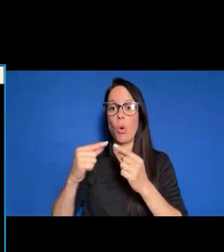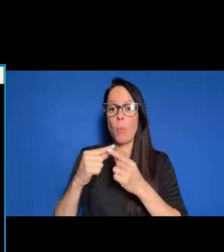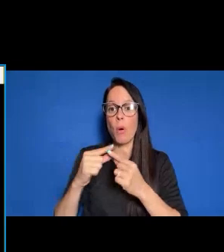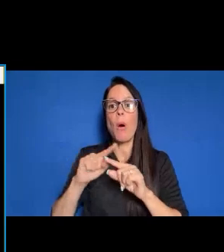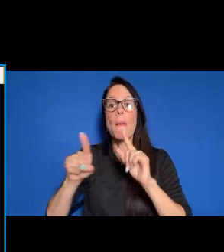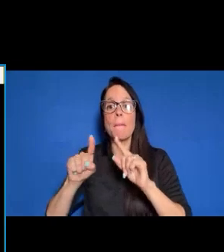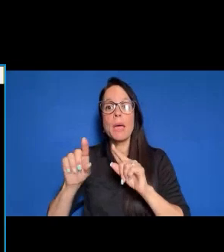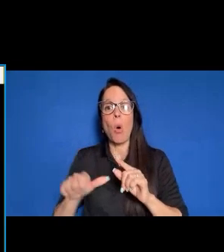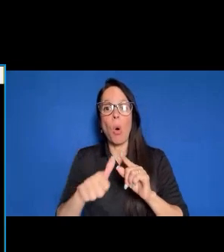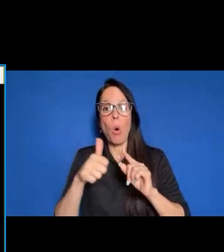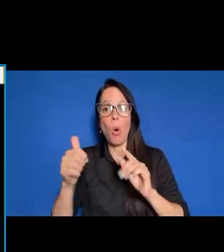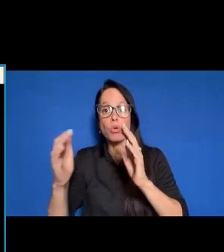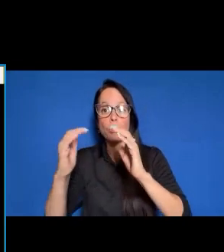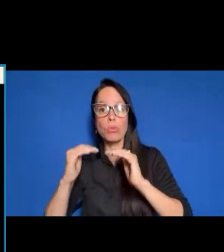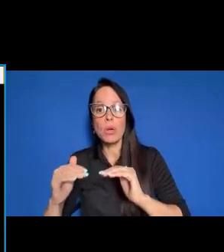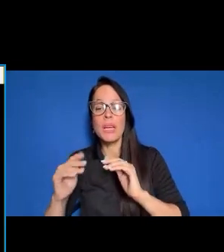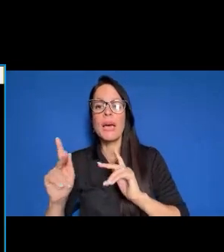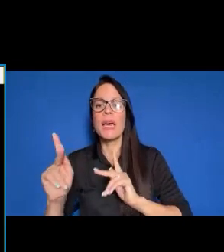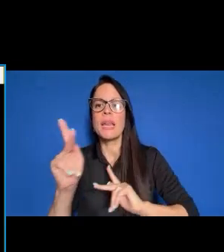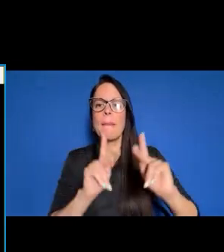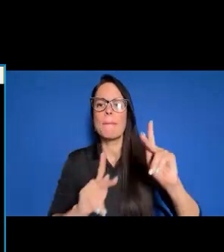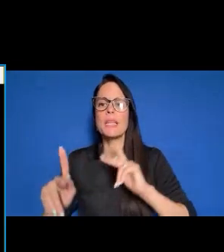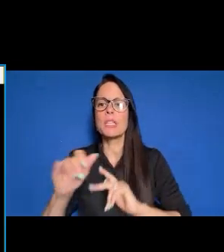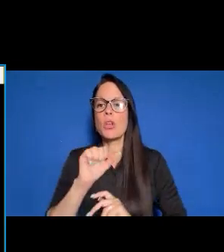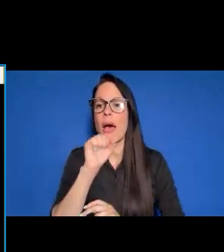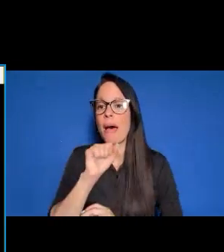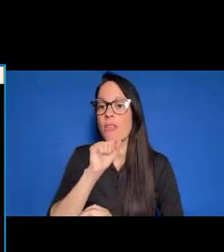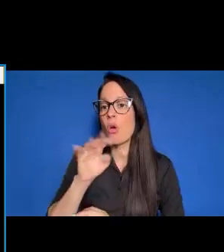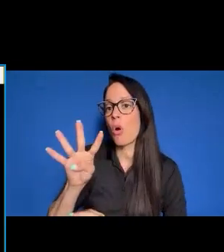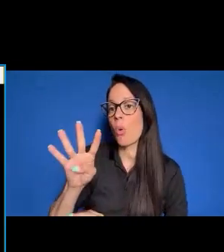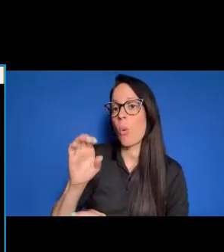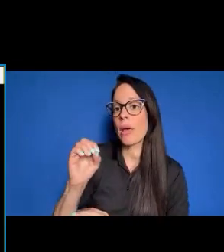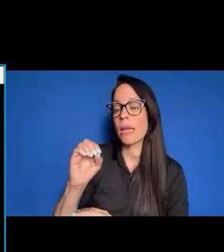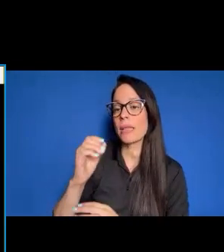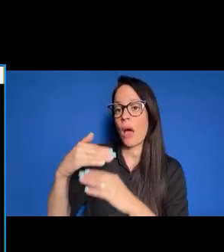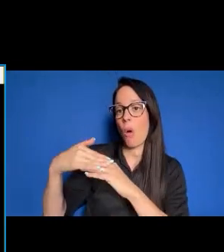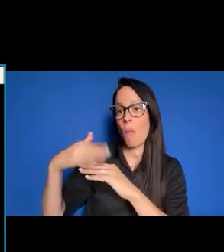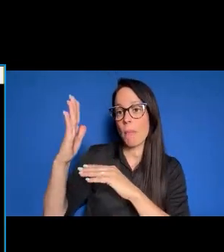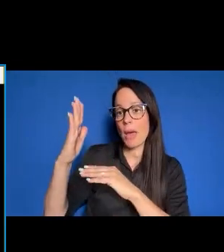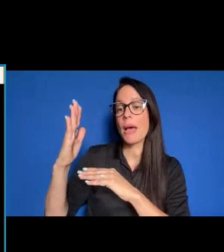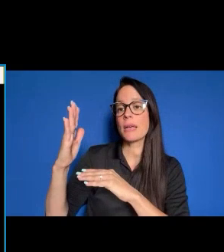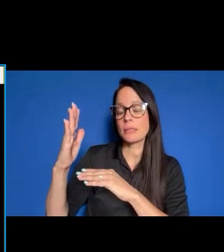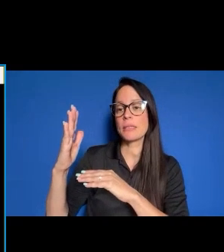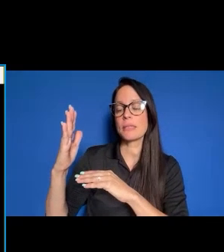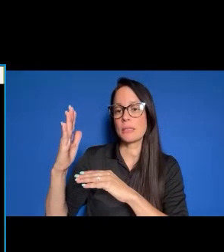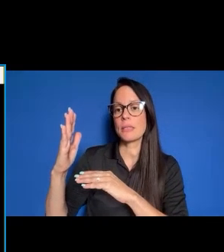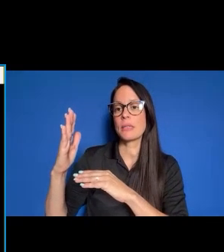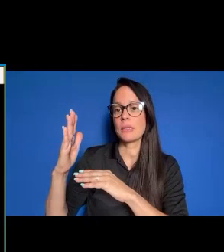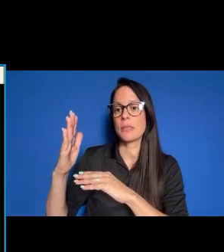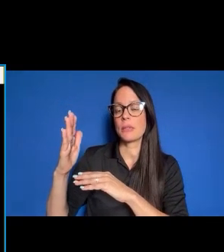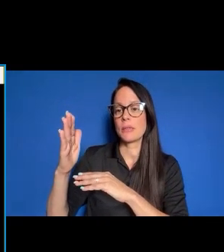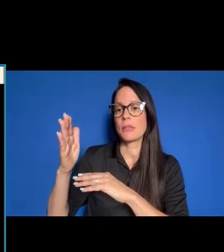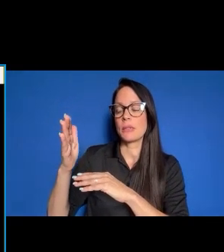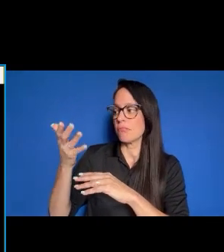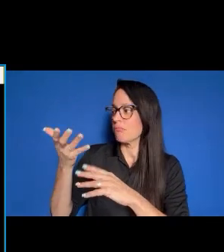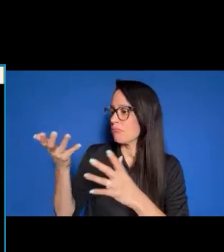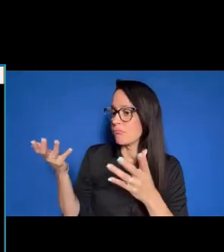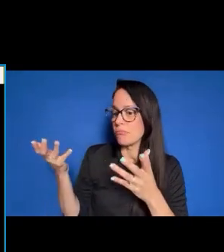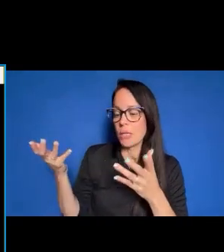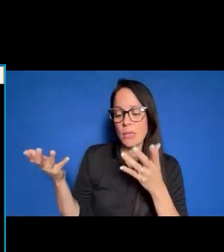era personas de más de 40 años de edad con su dirección